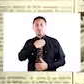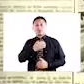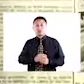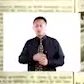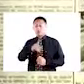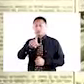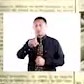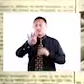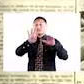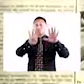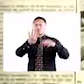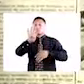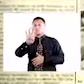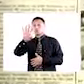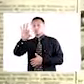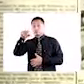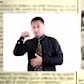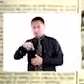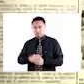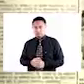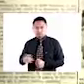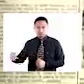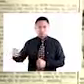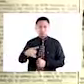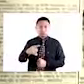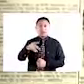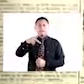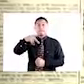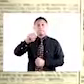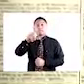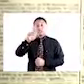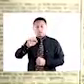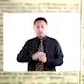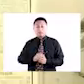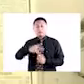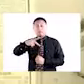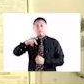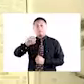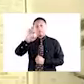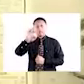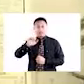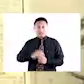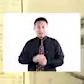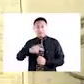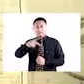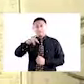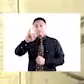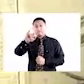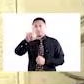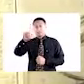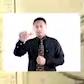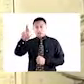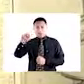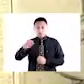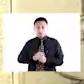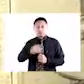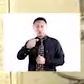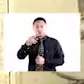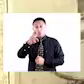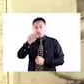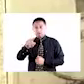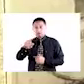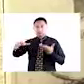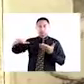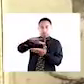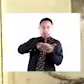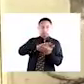El 5 de agosto de 1949, un gran terremoto destruyó totalmente las ciudades de Pelileo, Patate, Píllaro y Guano. El sismo